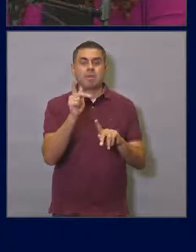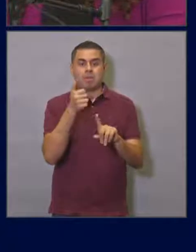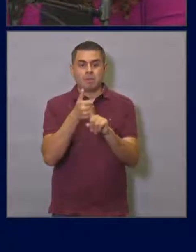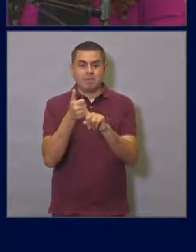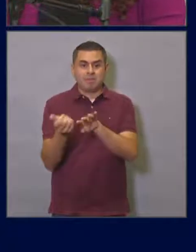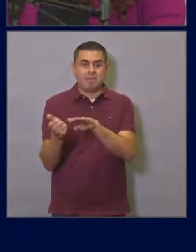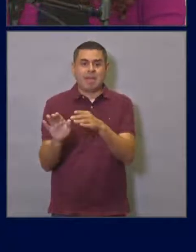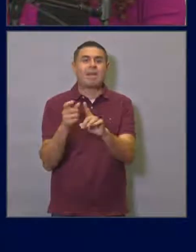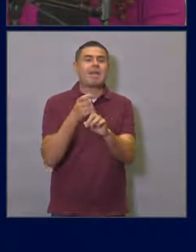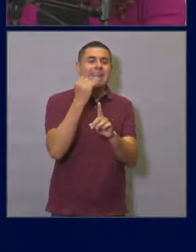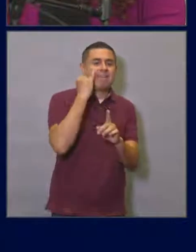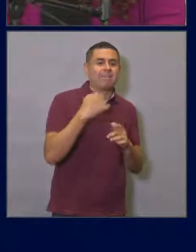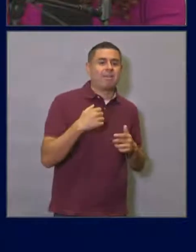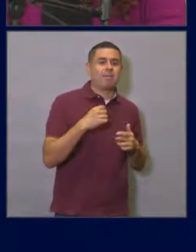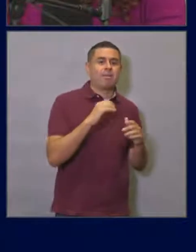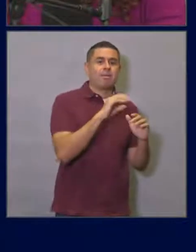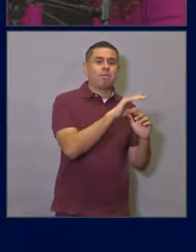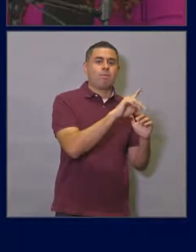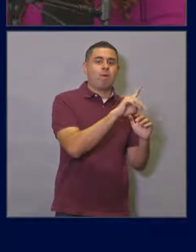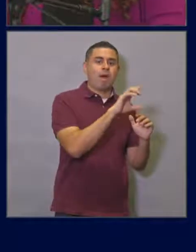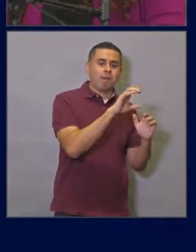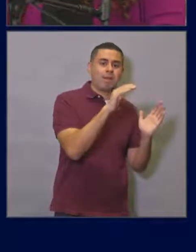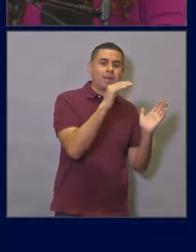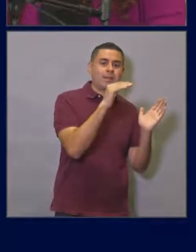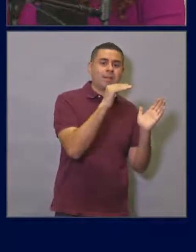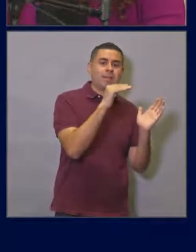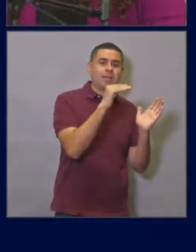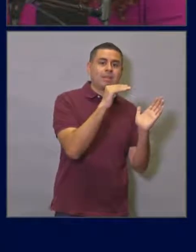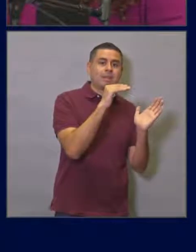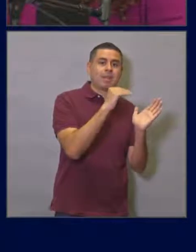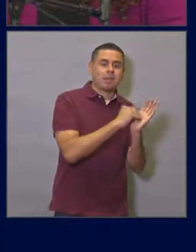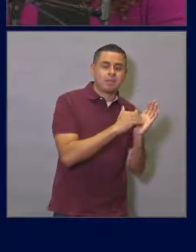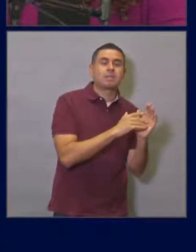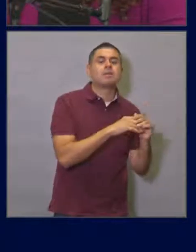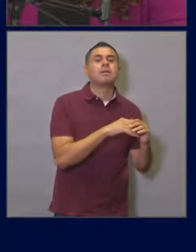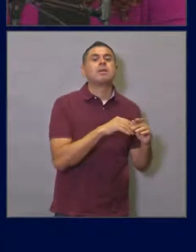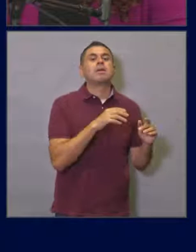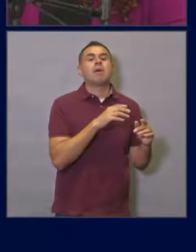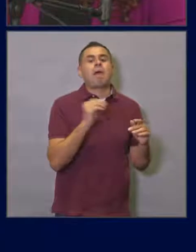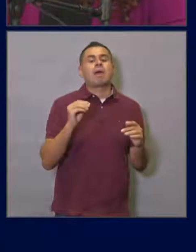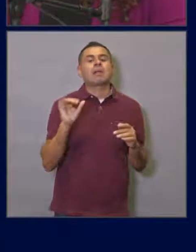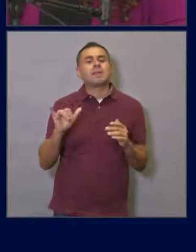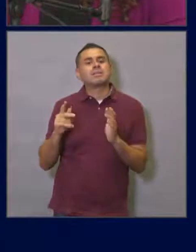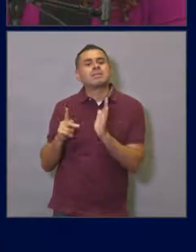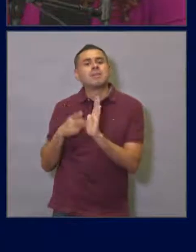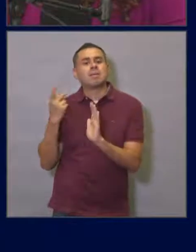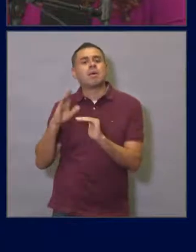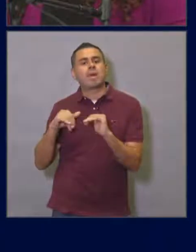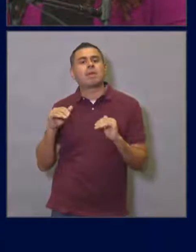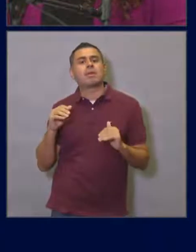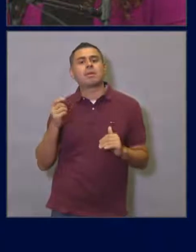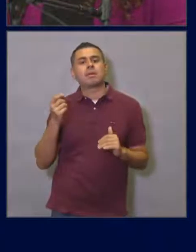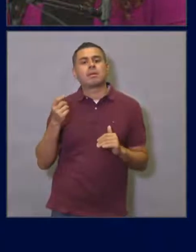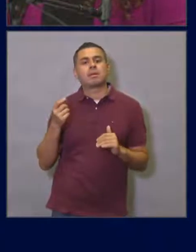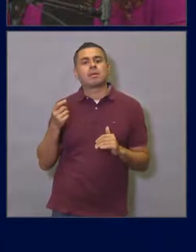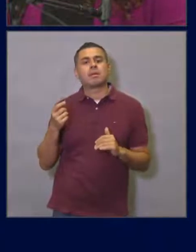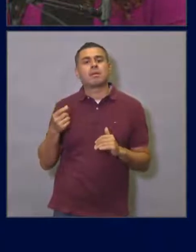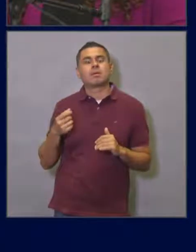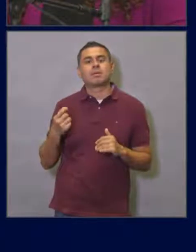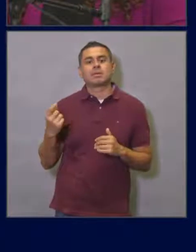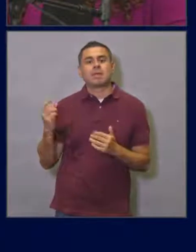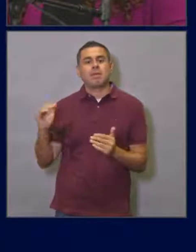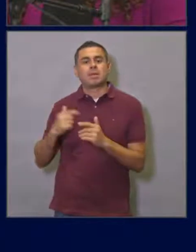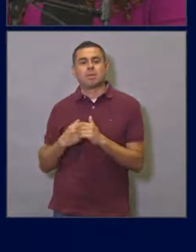100,000 habitantes, el doble que la de las personas blancas y asiáticas, que vieron una muerte por cada 100,000